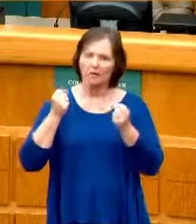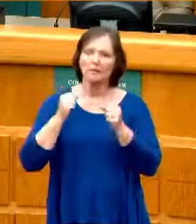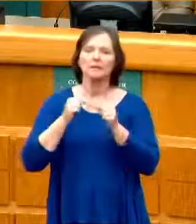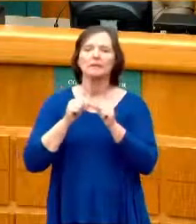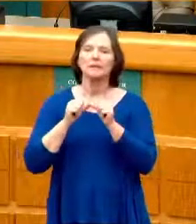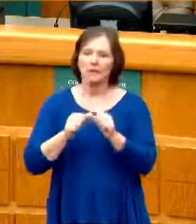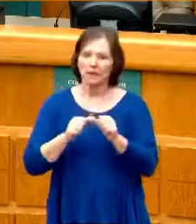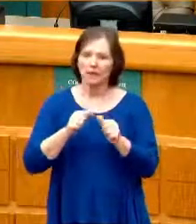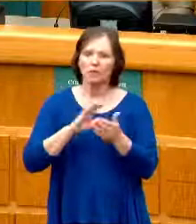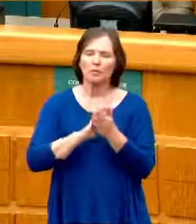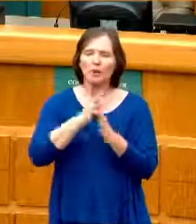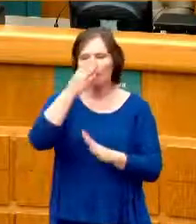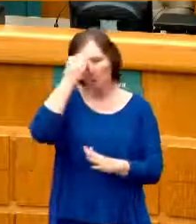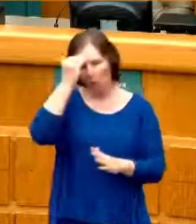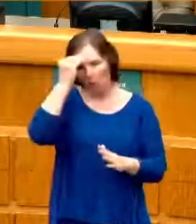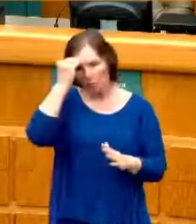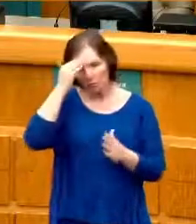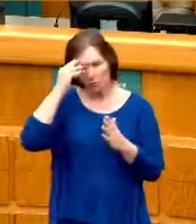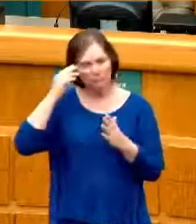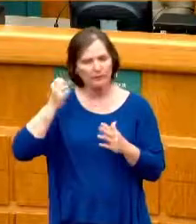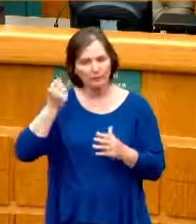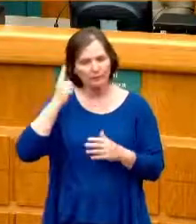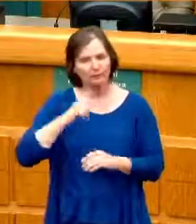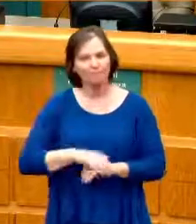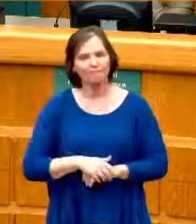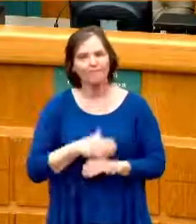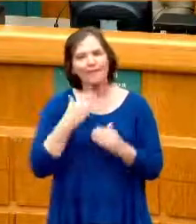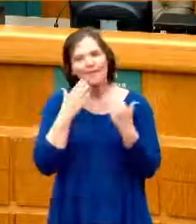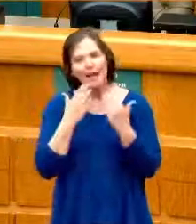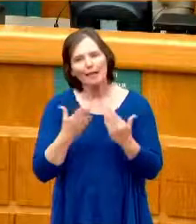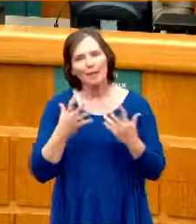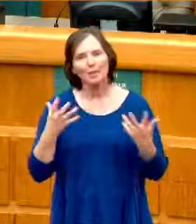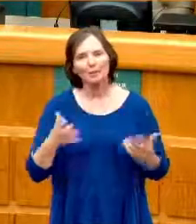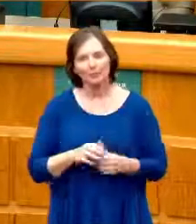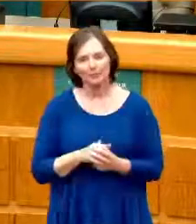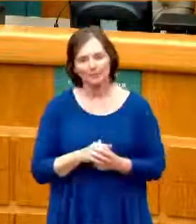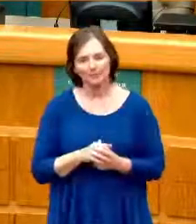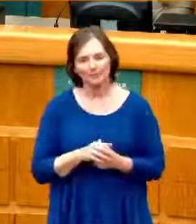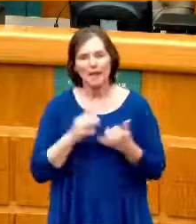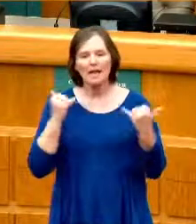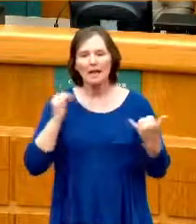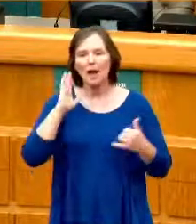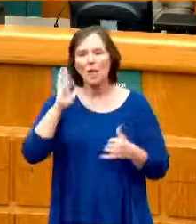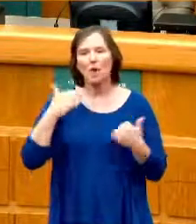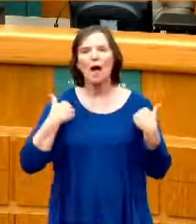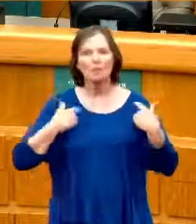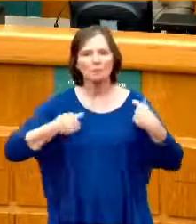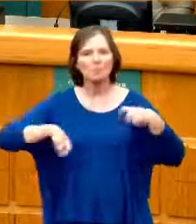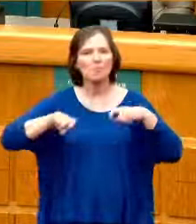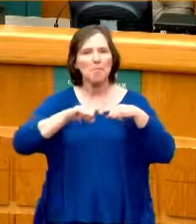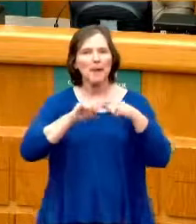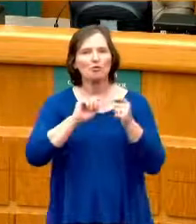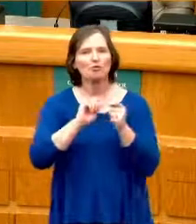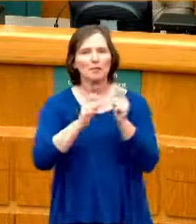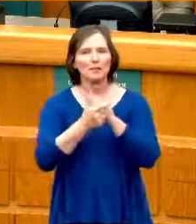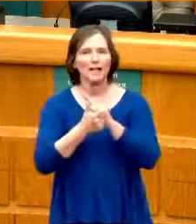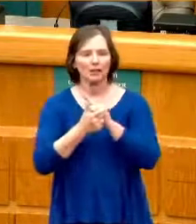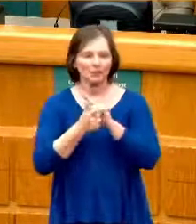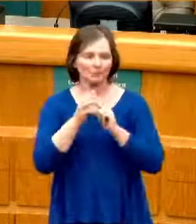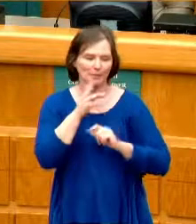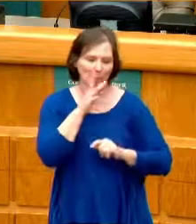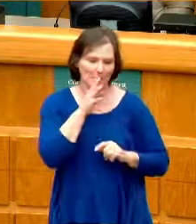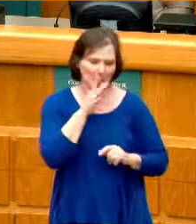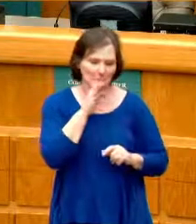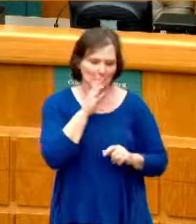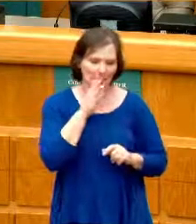you. En las últimas 24 horas se han reportado 82 casos confirmados por el coronavirus. El día de hoy no se reportan